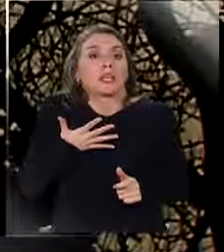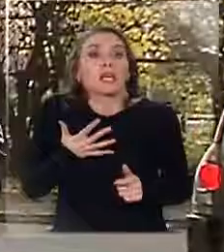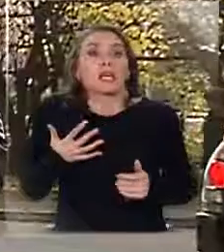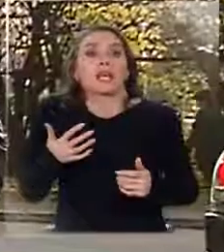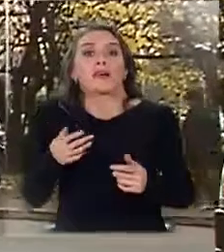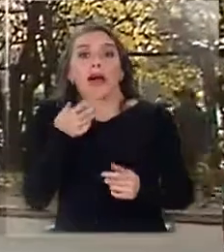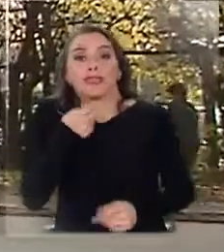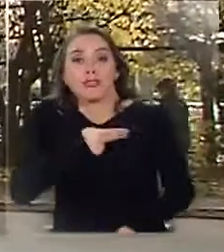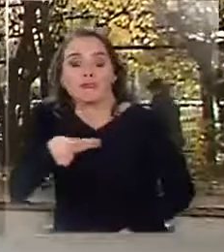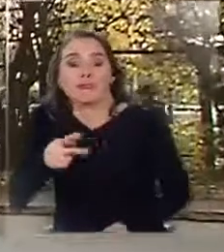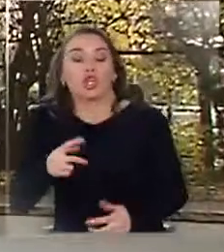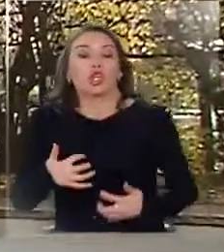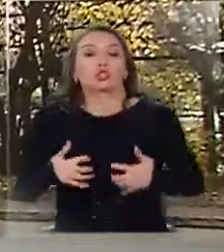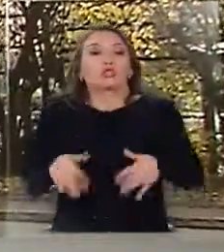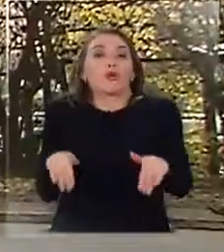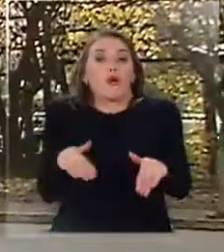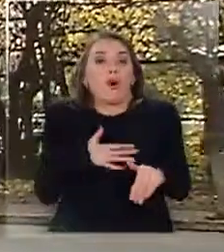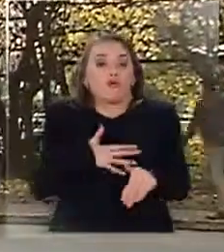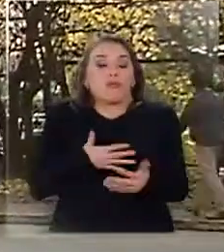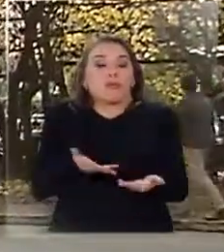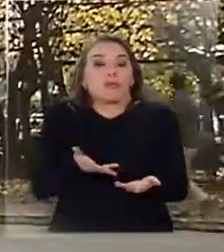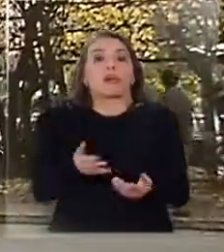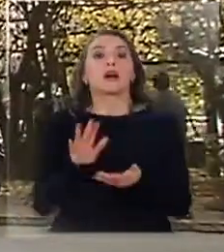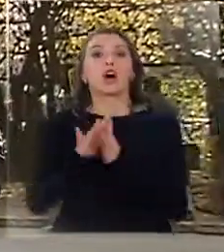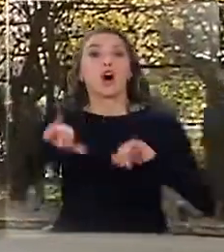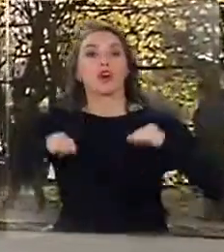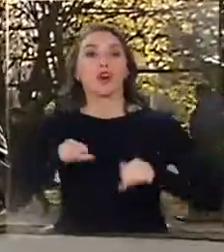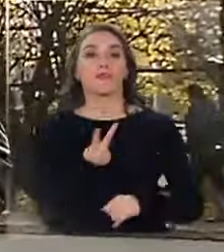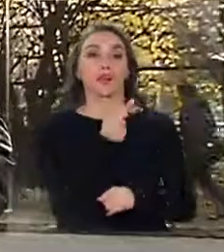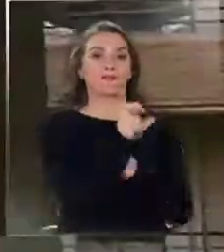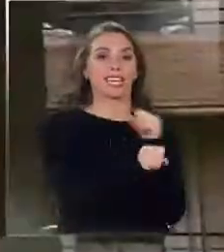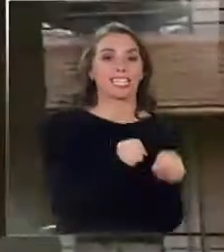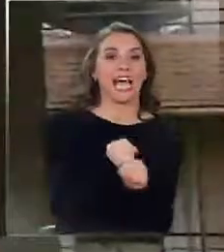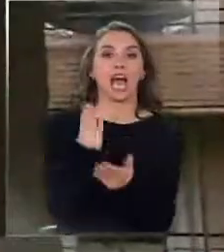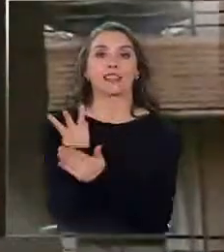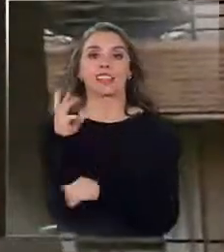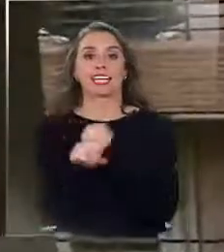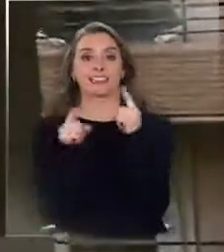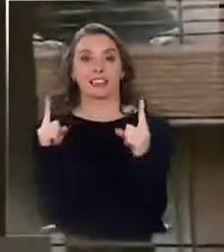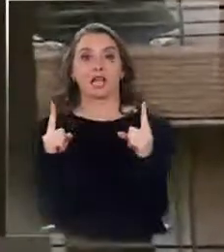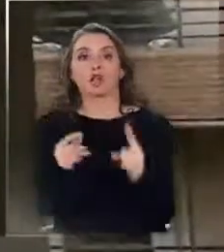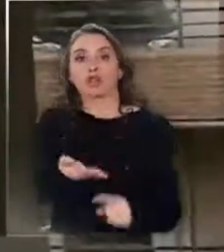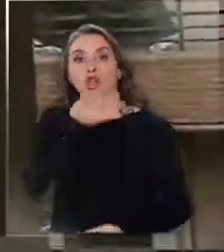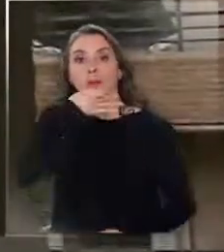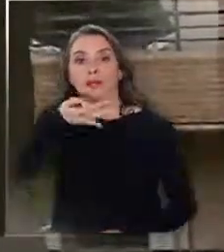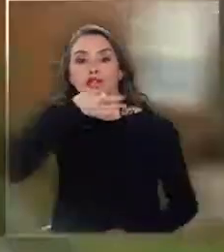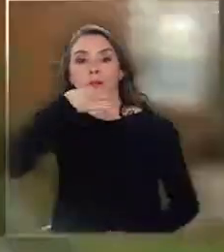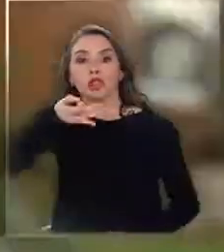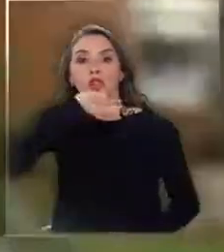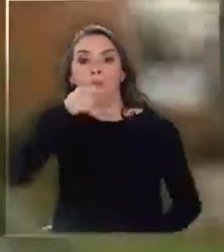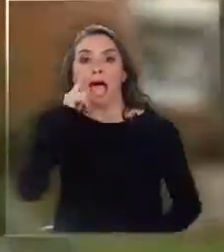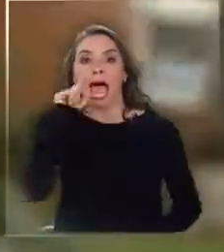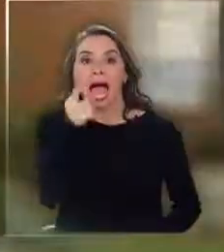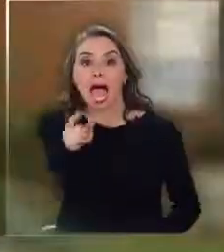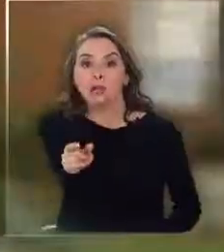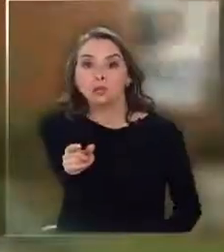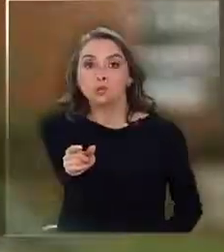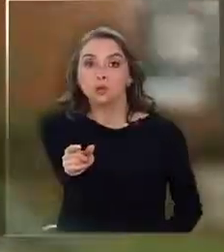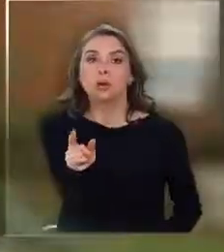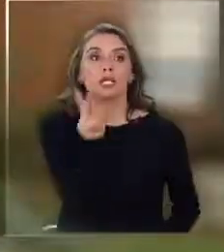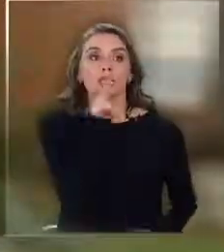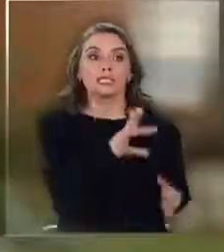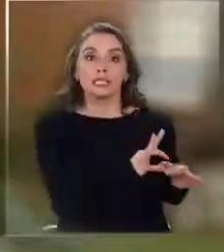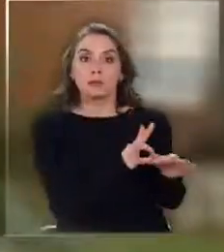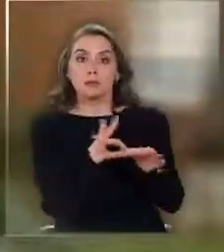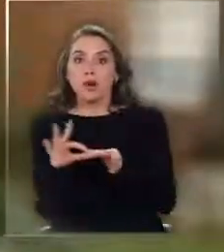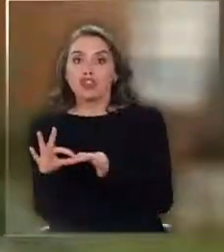acto. Todos los jóvenes, de repente, que entre los 20 y los 30 años se ha estado tomando bastante, no tienen ningún motivo real para